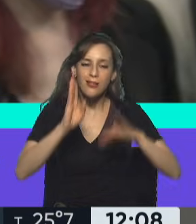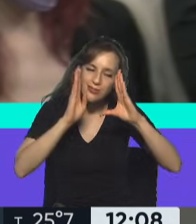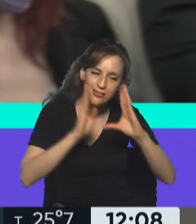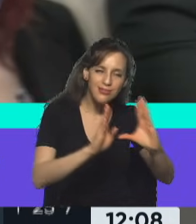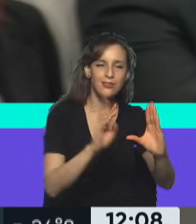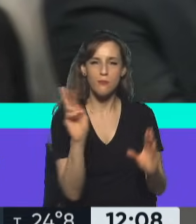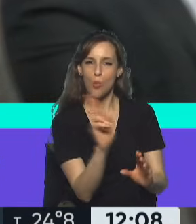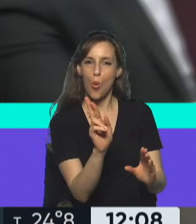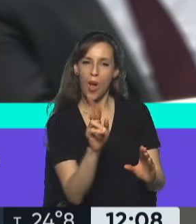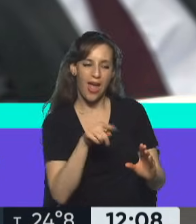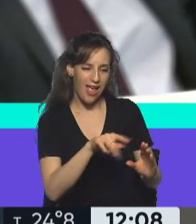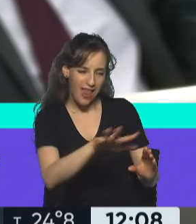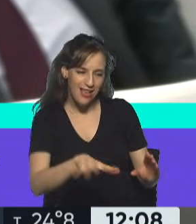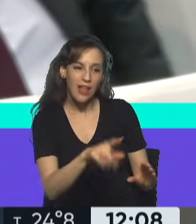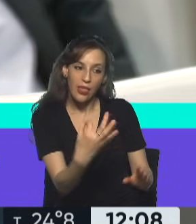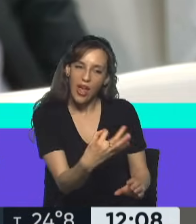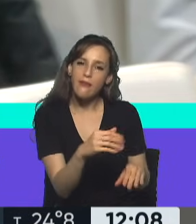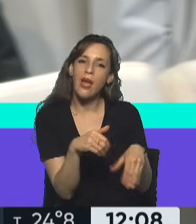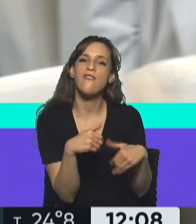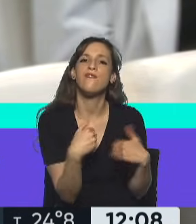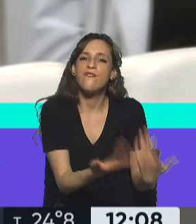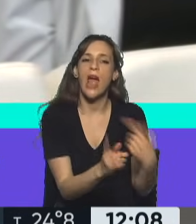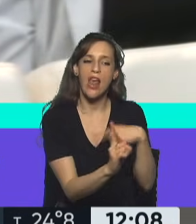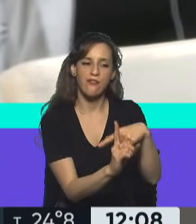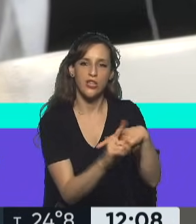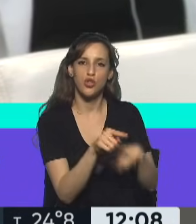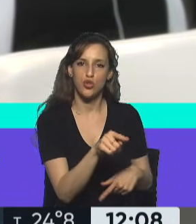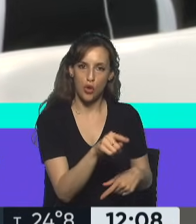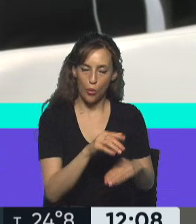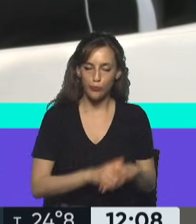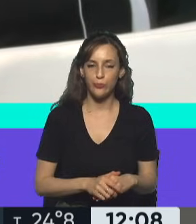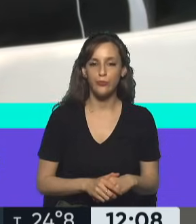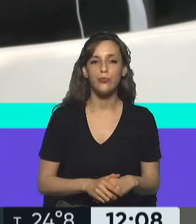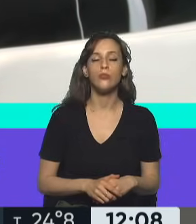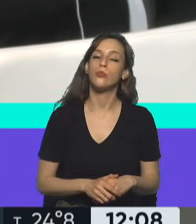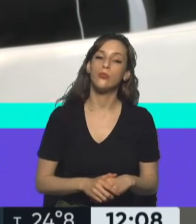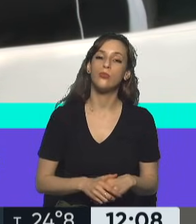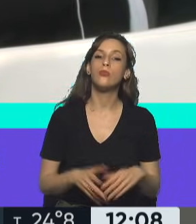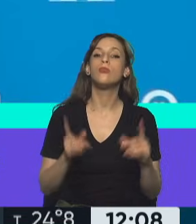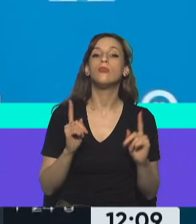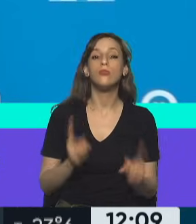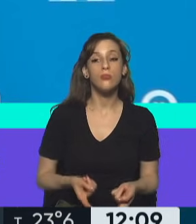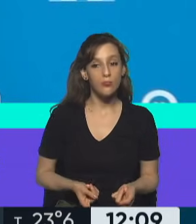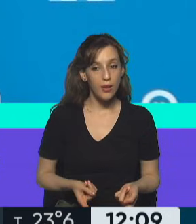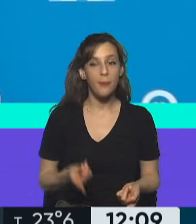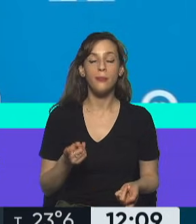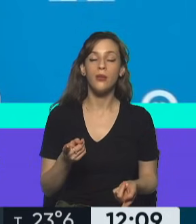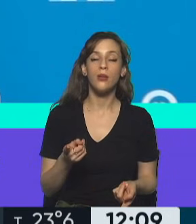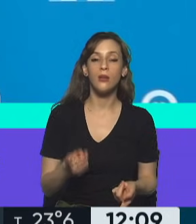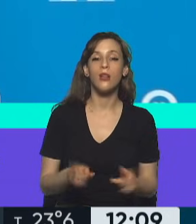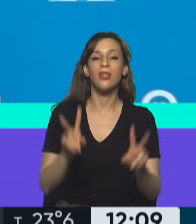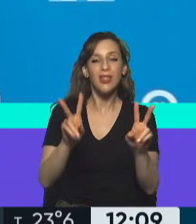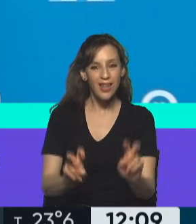mujeres tengan otro tipo de beneficios, porque nos parece fundamental en ese sentido. Y en el mismo sentido fue la transformación de la